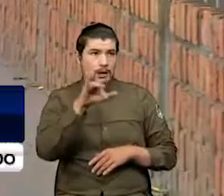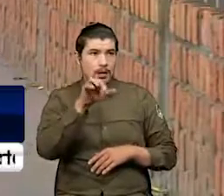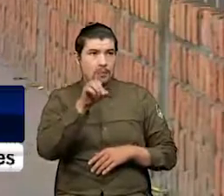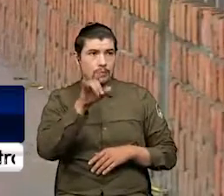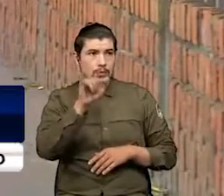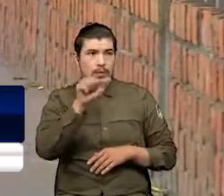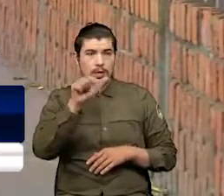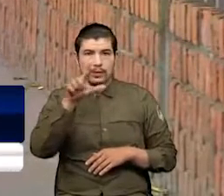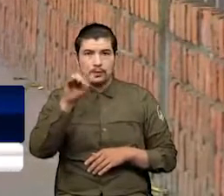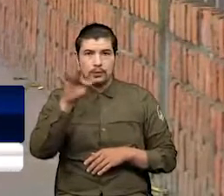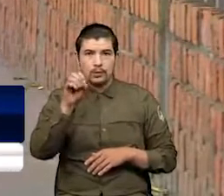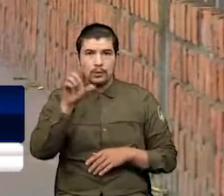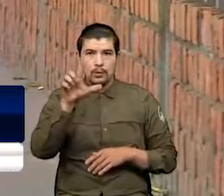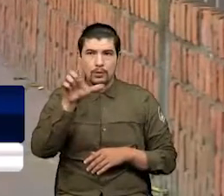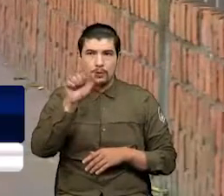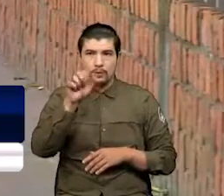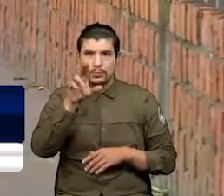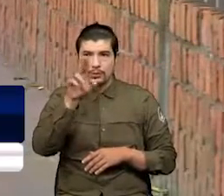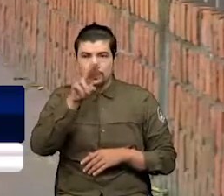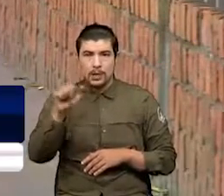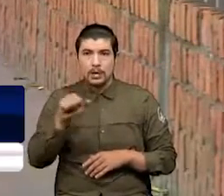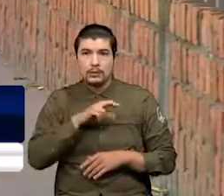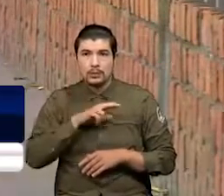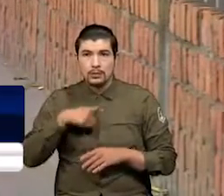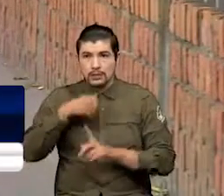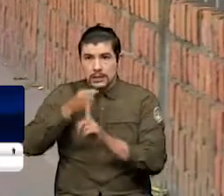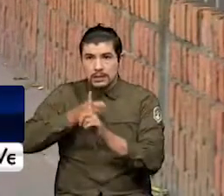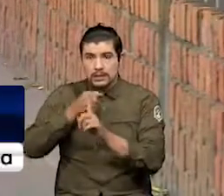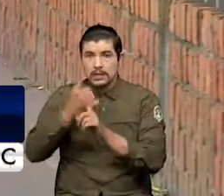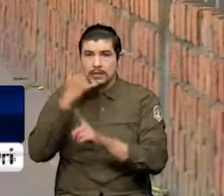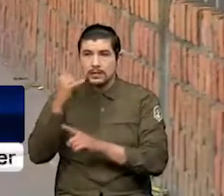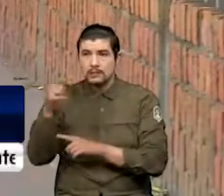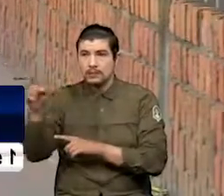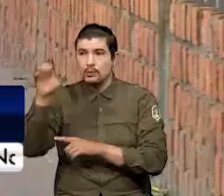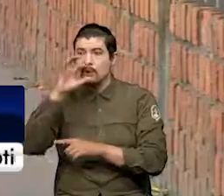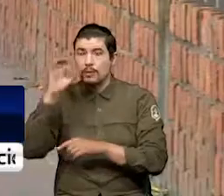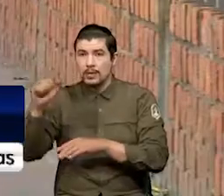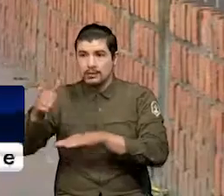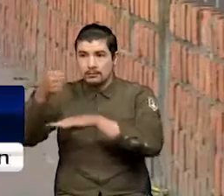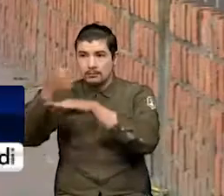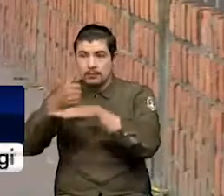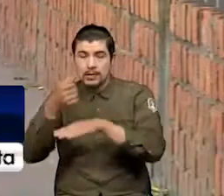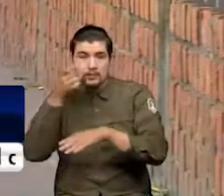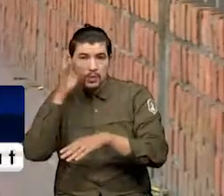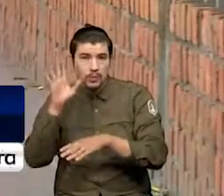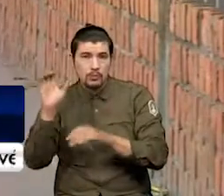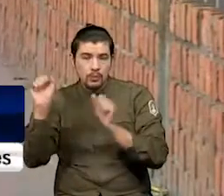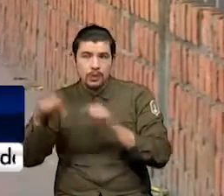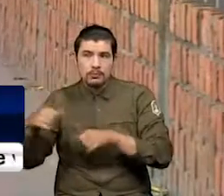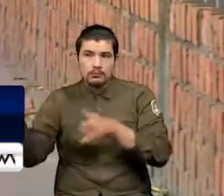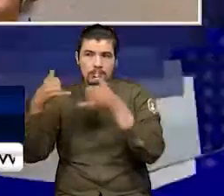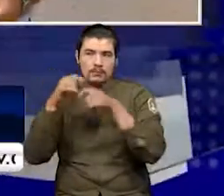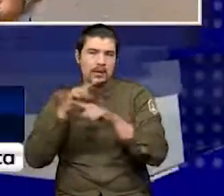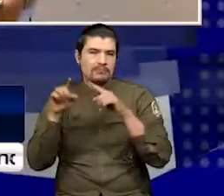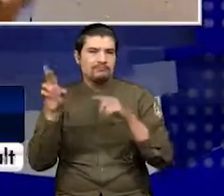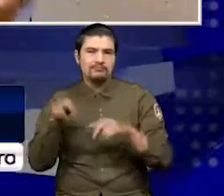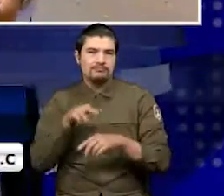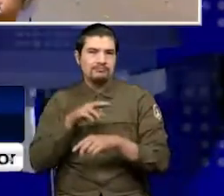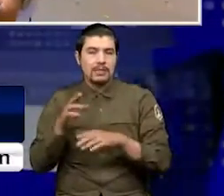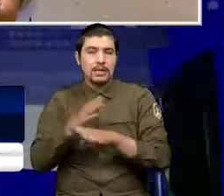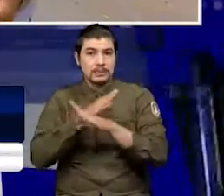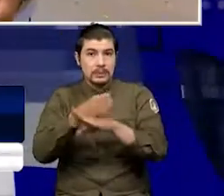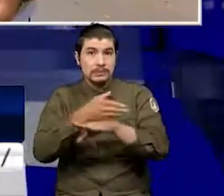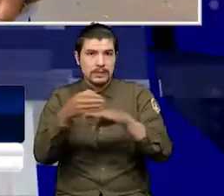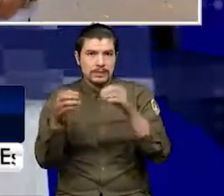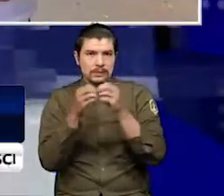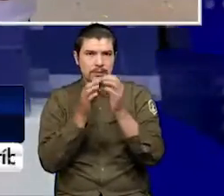un candidato a la rectoría de la universidad francisco de paula santander pero no fue posible que nos contestará las llamadas compañeros y televidentes hasta aquí toda la